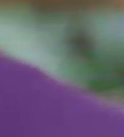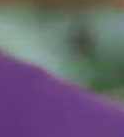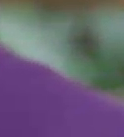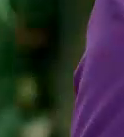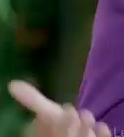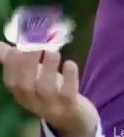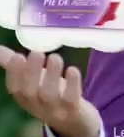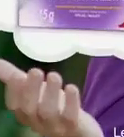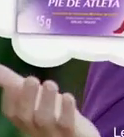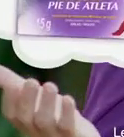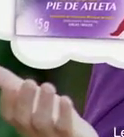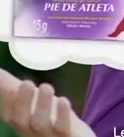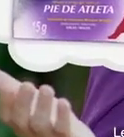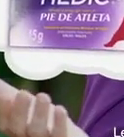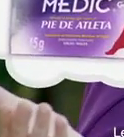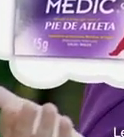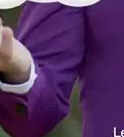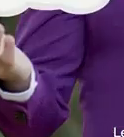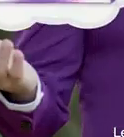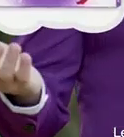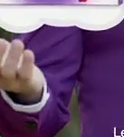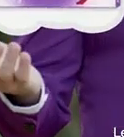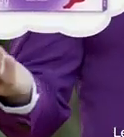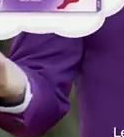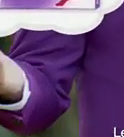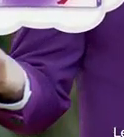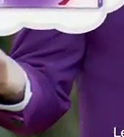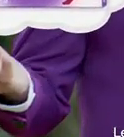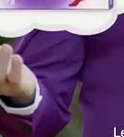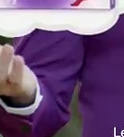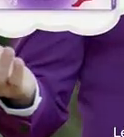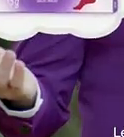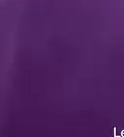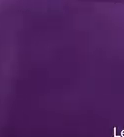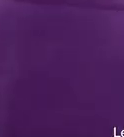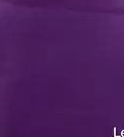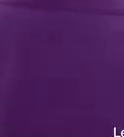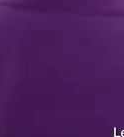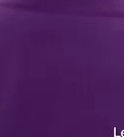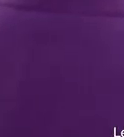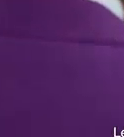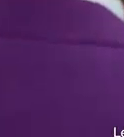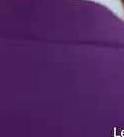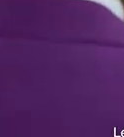hacer? Eliminar el pie de atleta con Silka Medic o seguir con los síntomas.